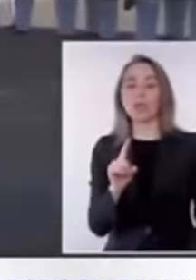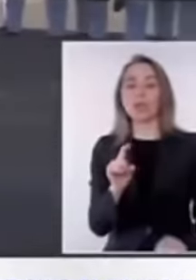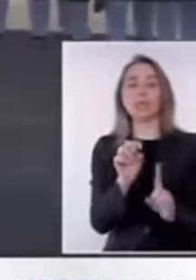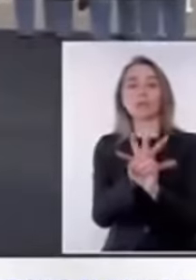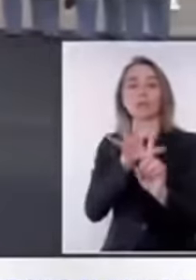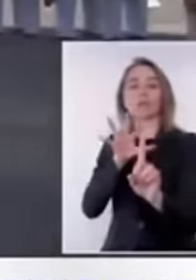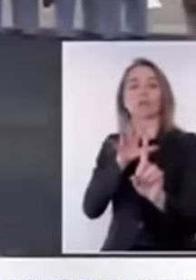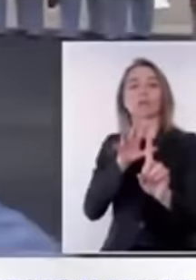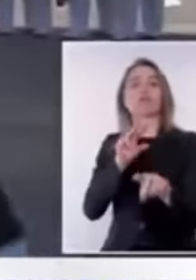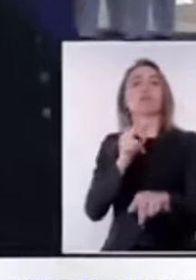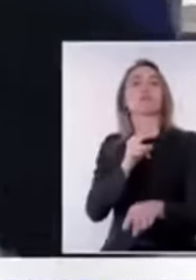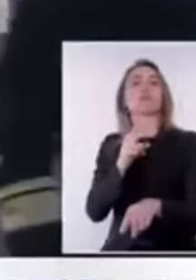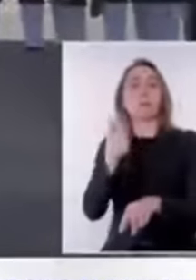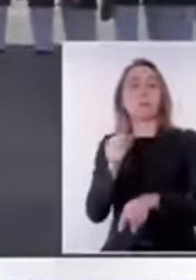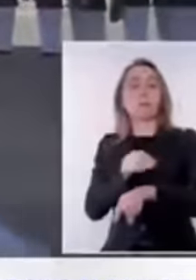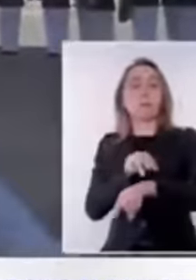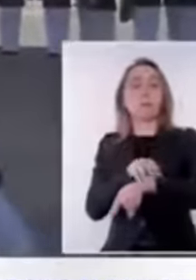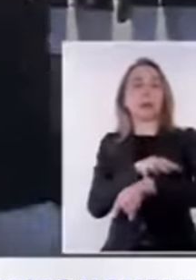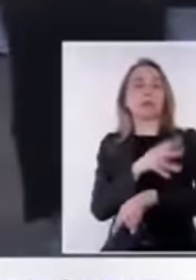plana mayor.